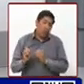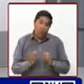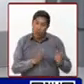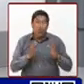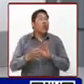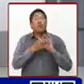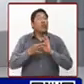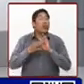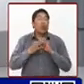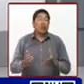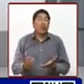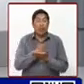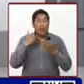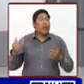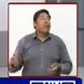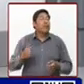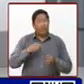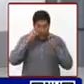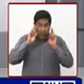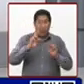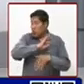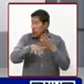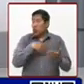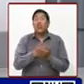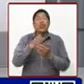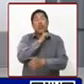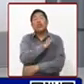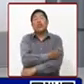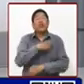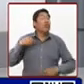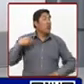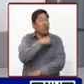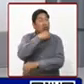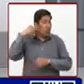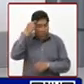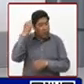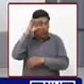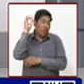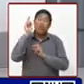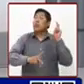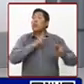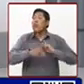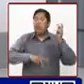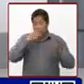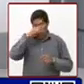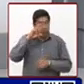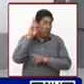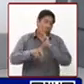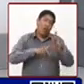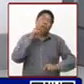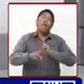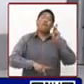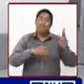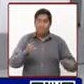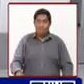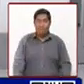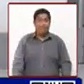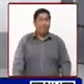Unido que merece el respeto de todas las autoridades somos un gobierno del pueblo y para el